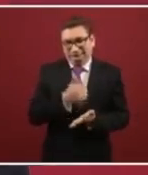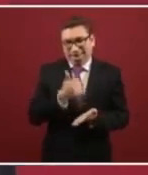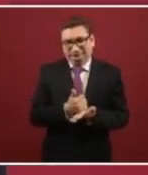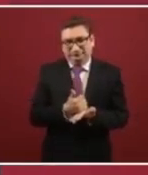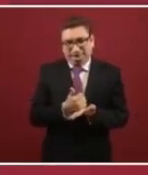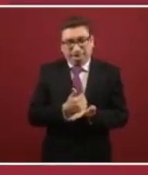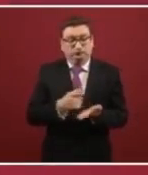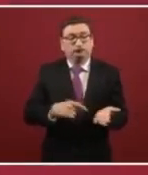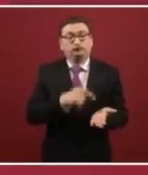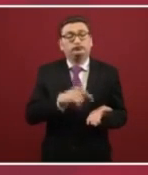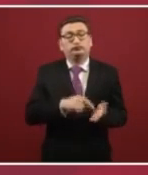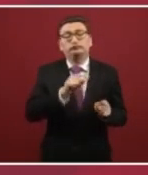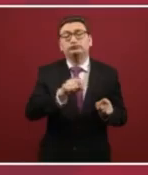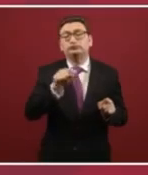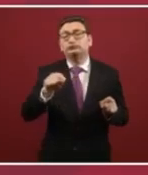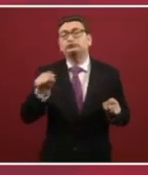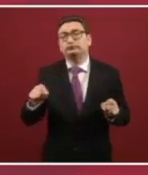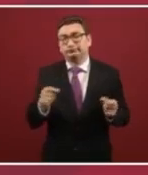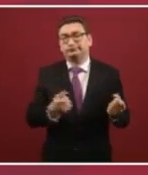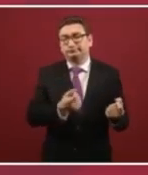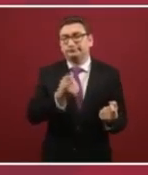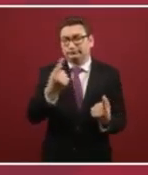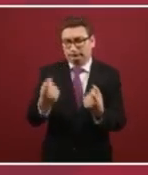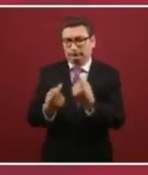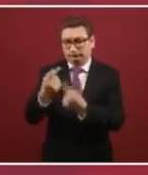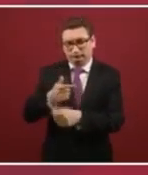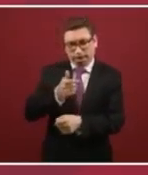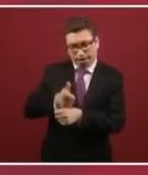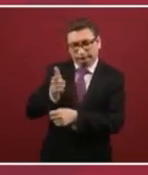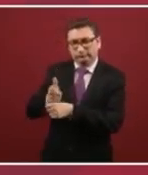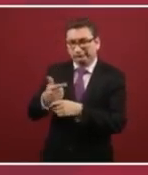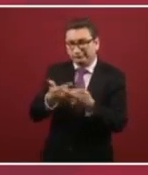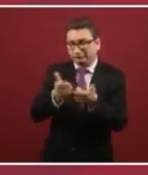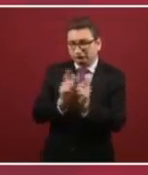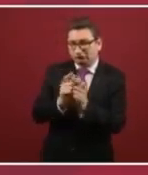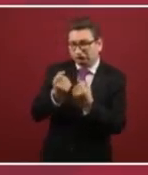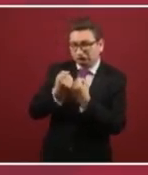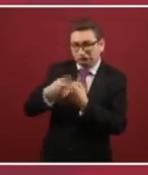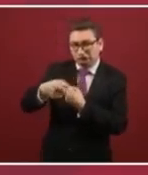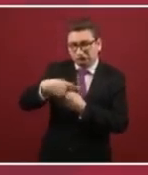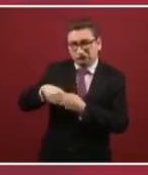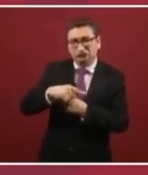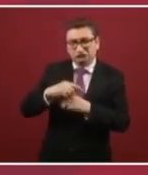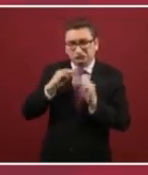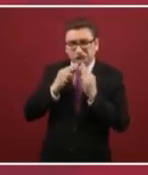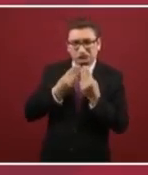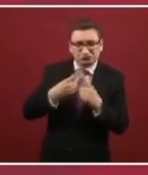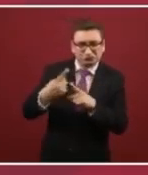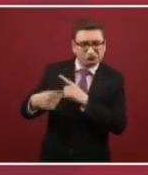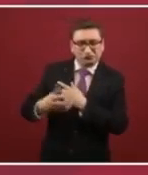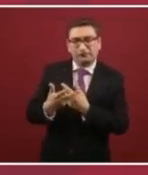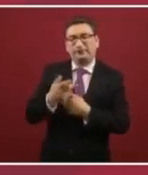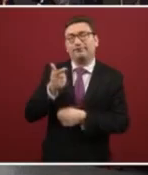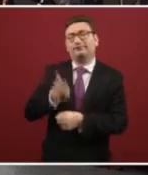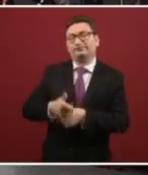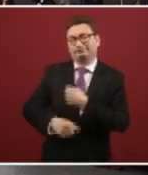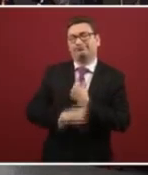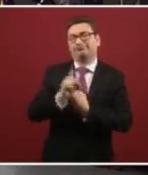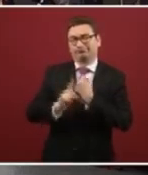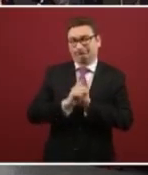demarcaciones de la ciudad y eso es lo que ha estado causando el problema